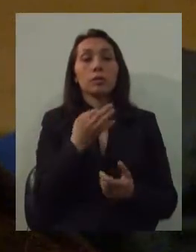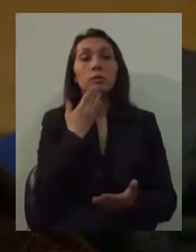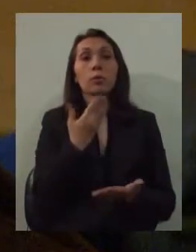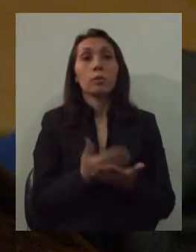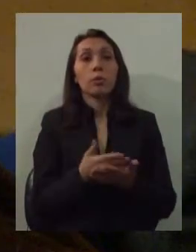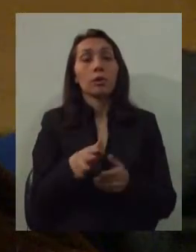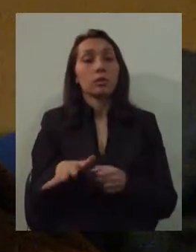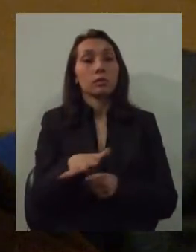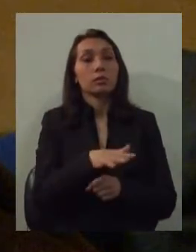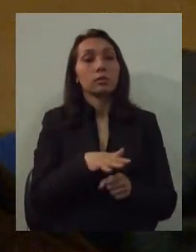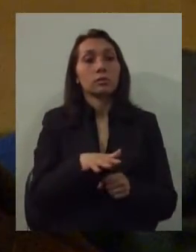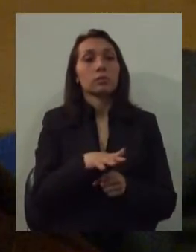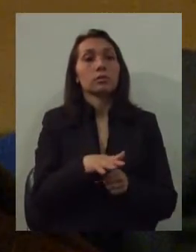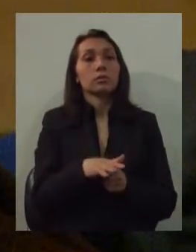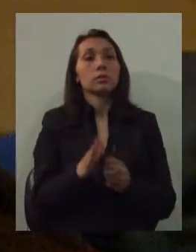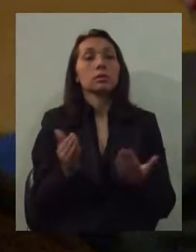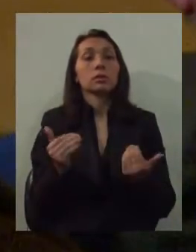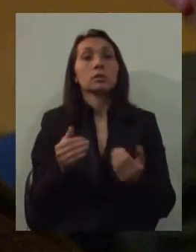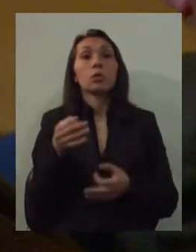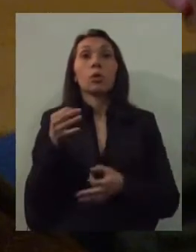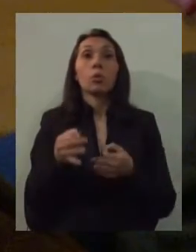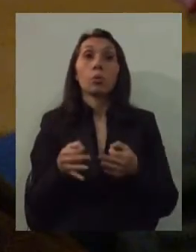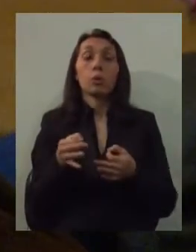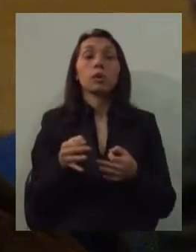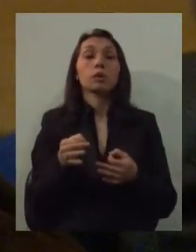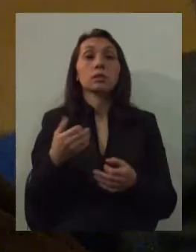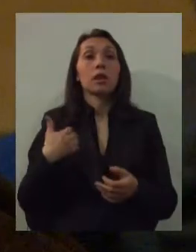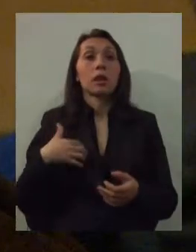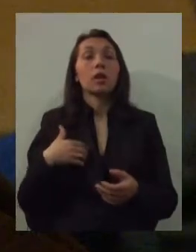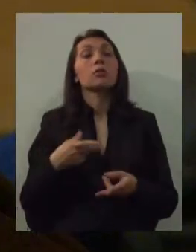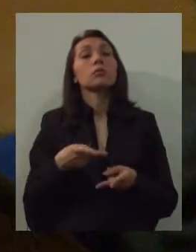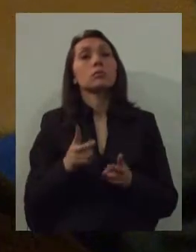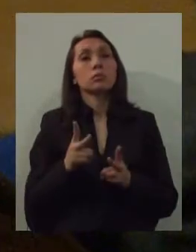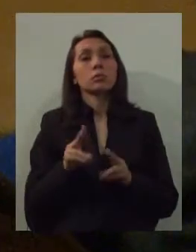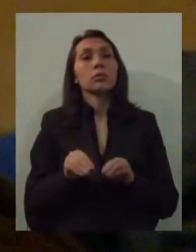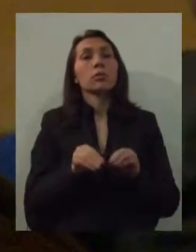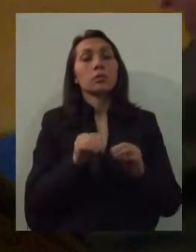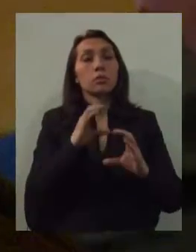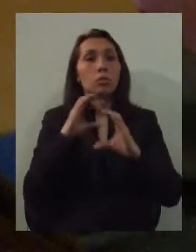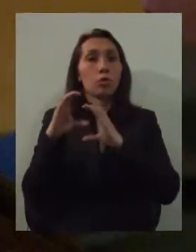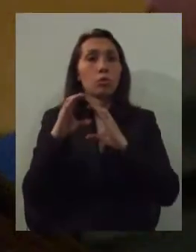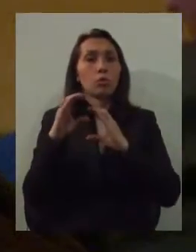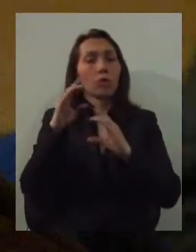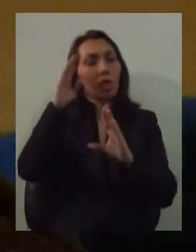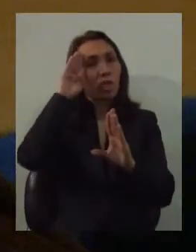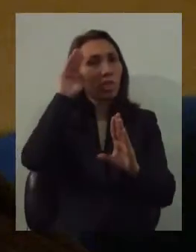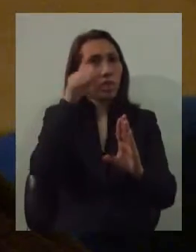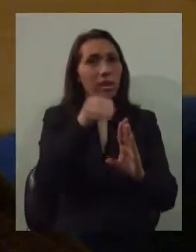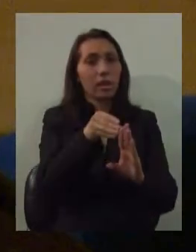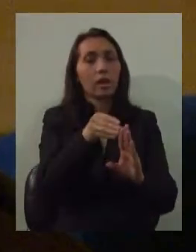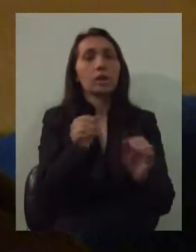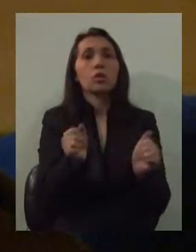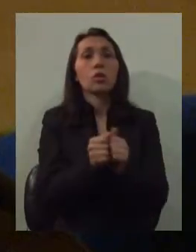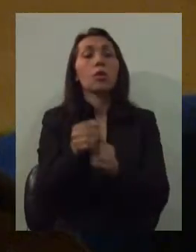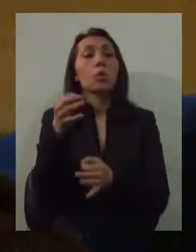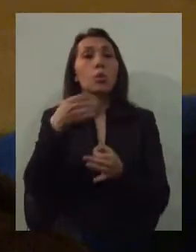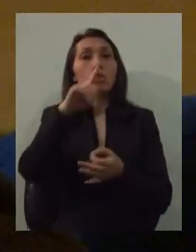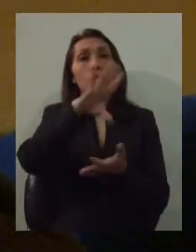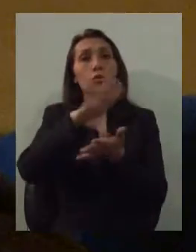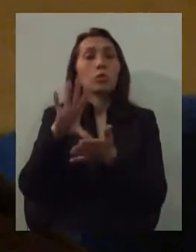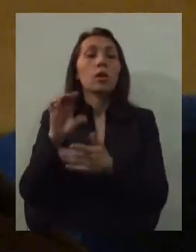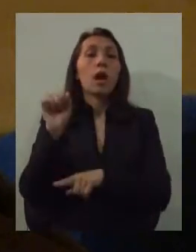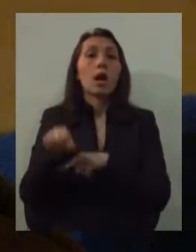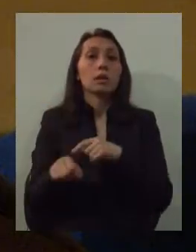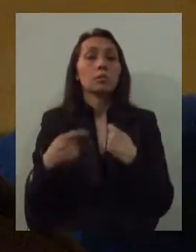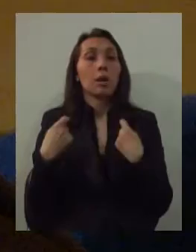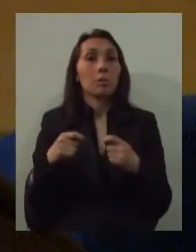la situación lo requiera, los jueces argentinos están facultados para establecer comunicaciones directas, claro, con jueces extranjeros que acepten